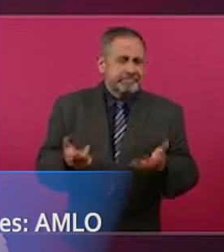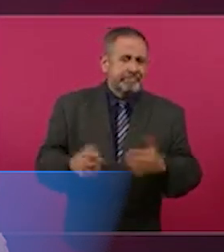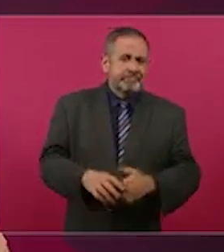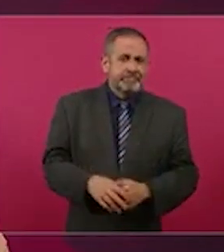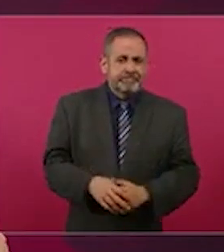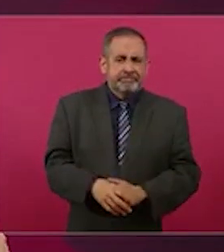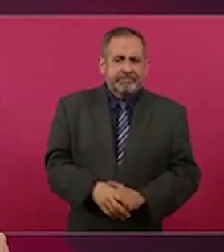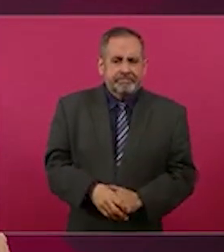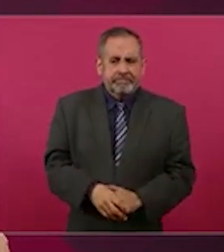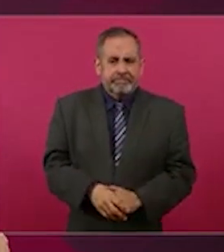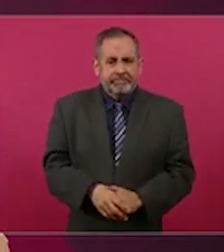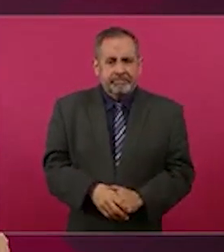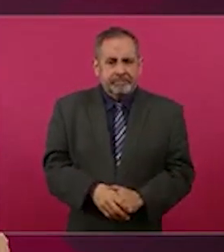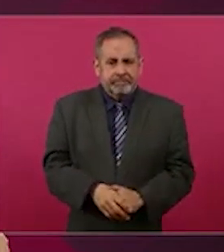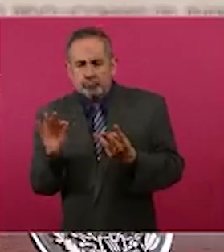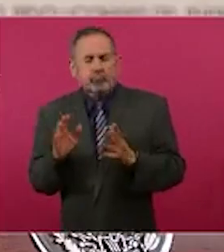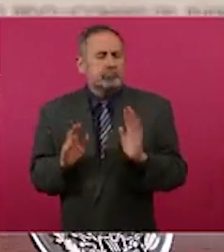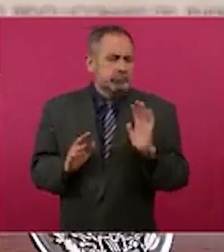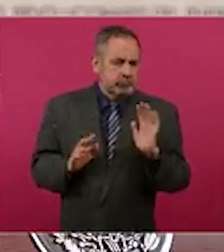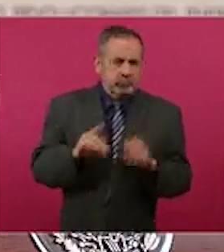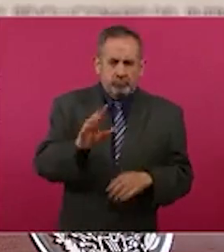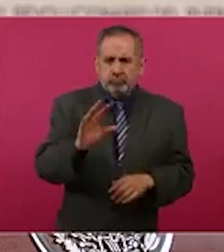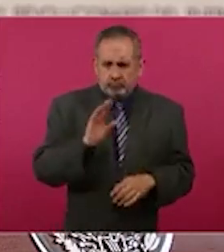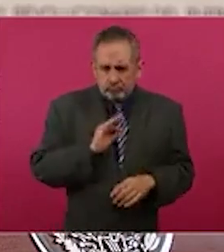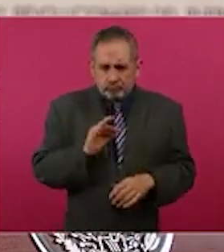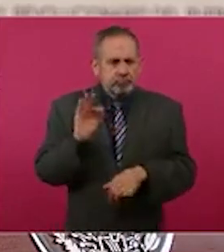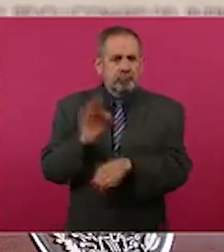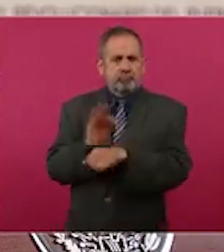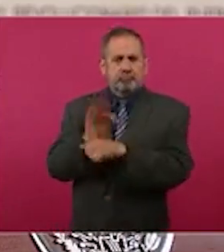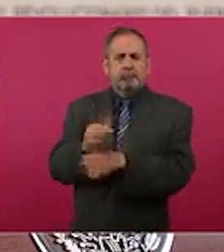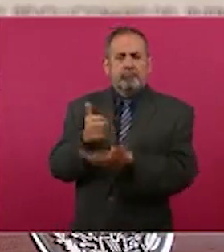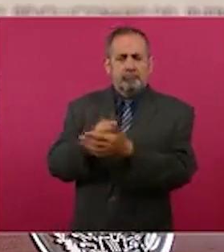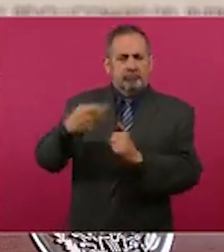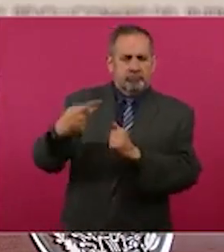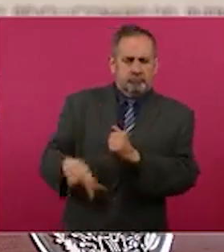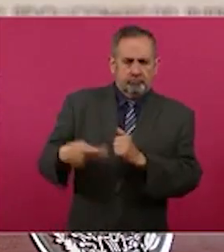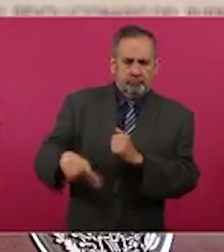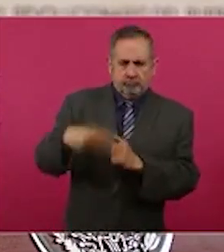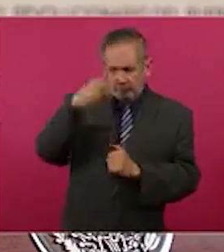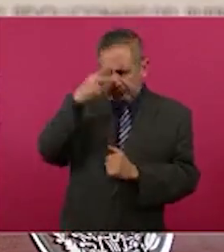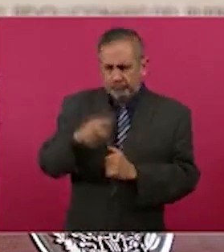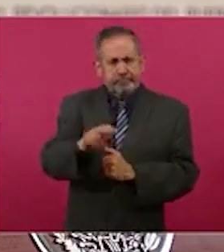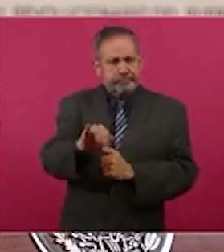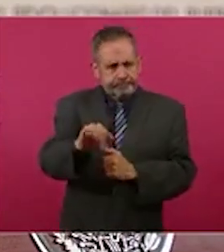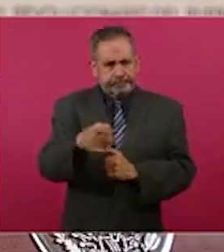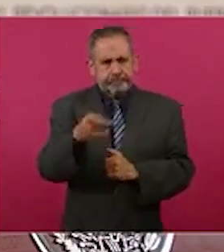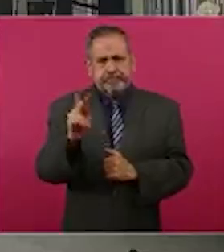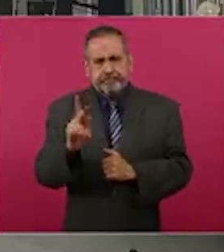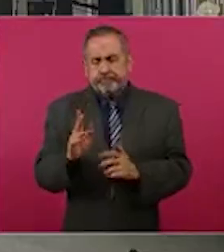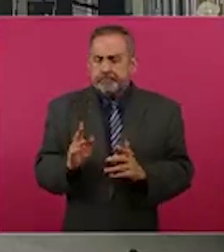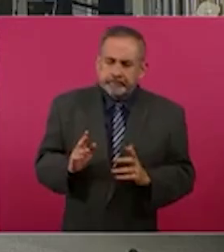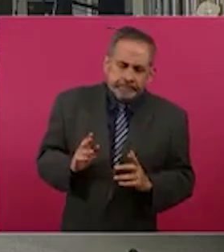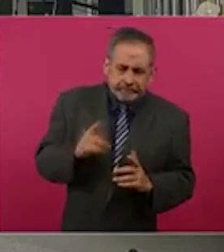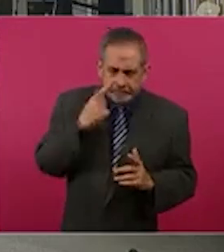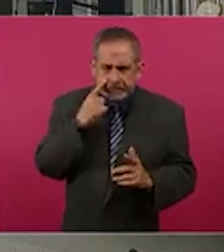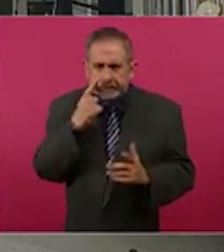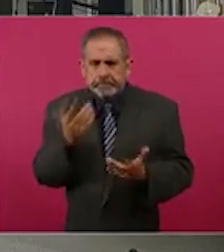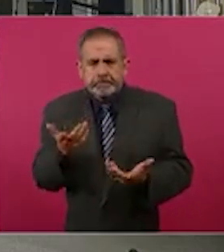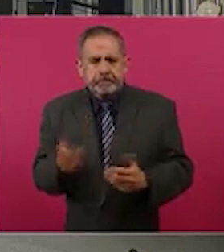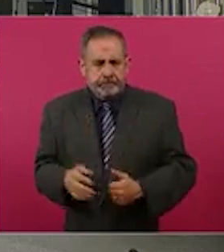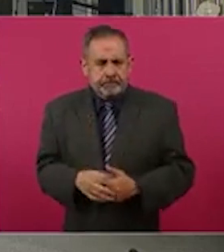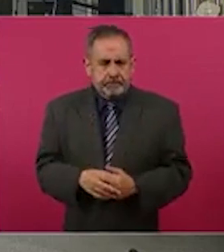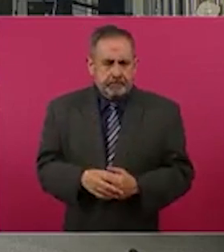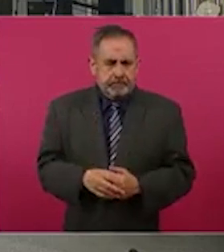se instalarán en el corredor del Istmo de Tehuantepec. Cuestionado por Teresa Mora Guillén, periodista del corporativo Imagen del